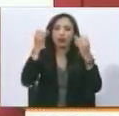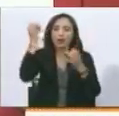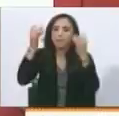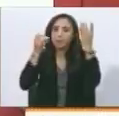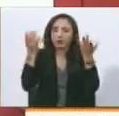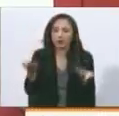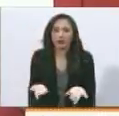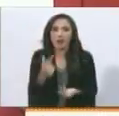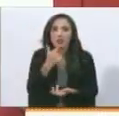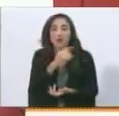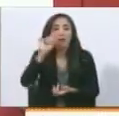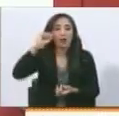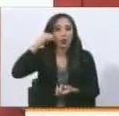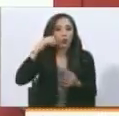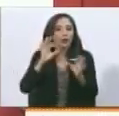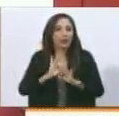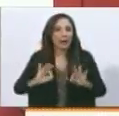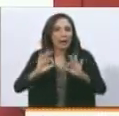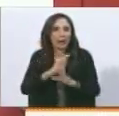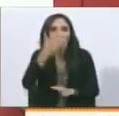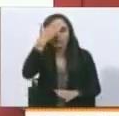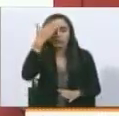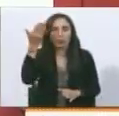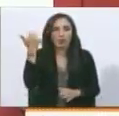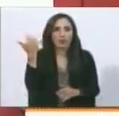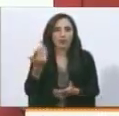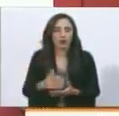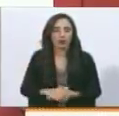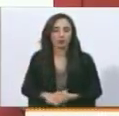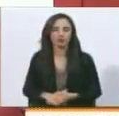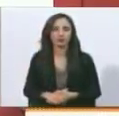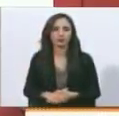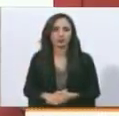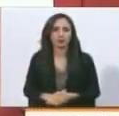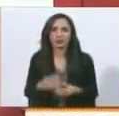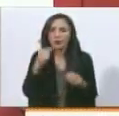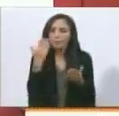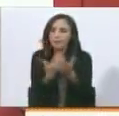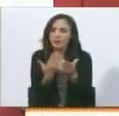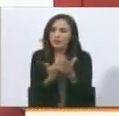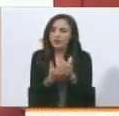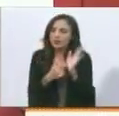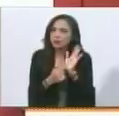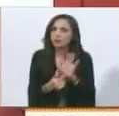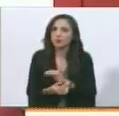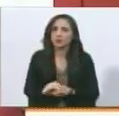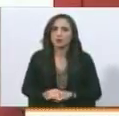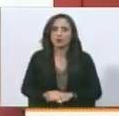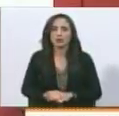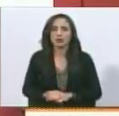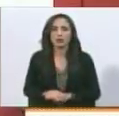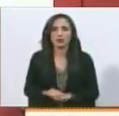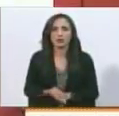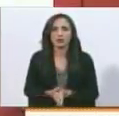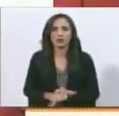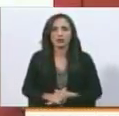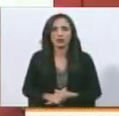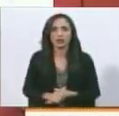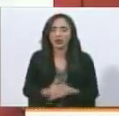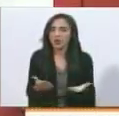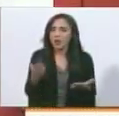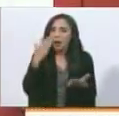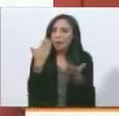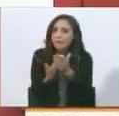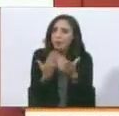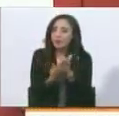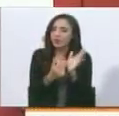acuerdas. Ante tantas evidencias, puede, además no solo evidencias de él, sino de un gentío que ha dicho